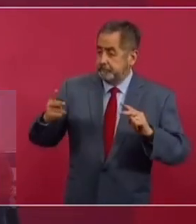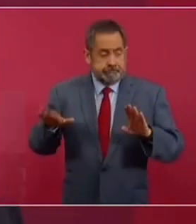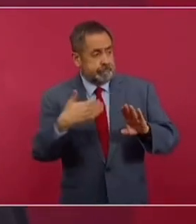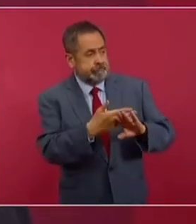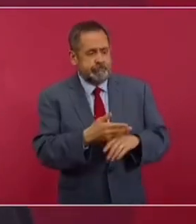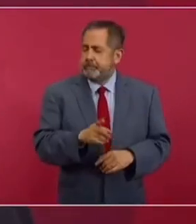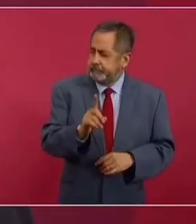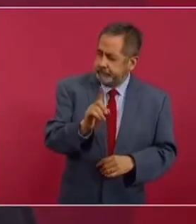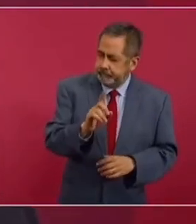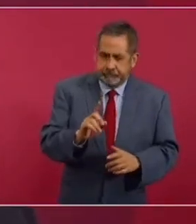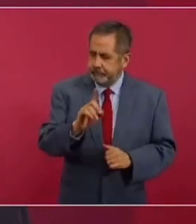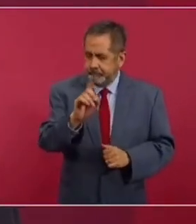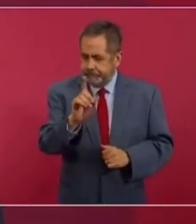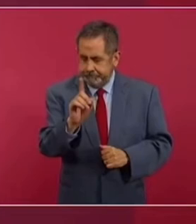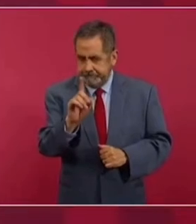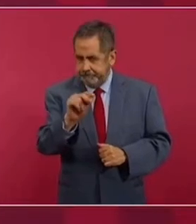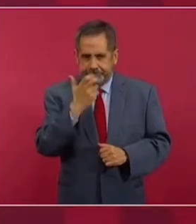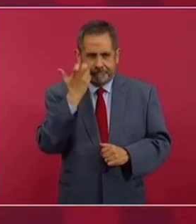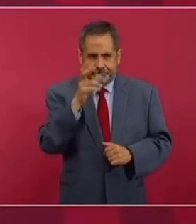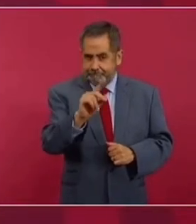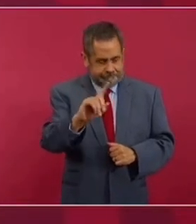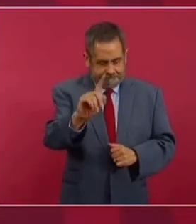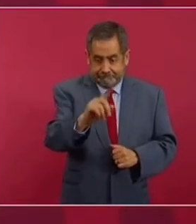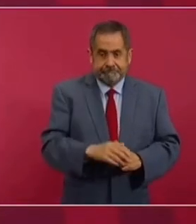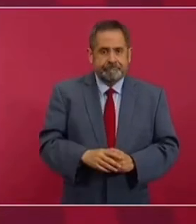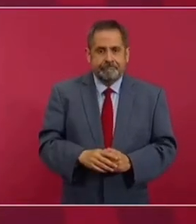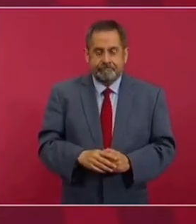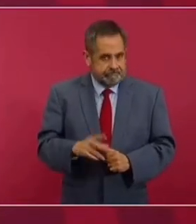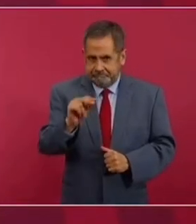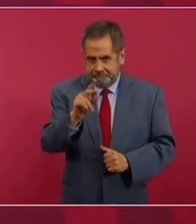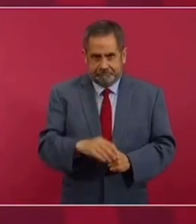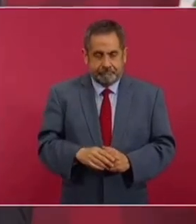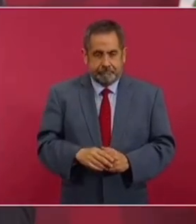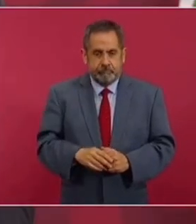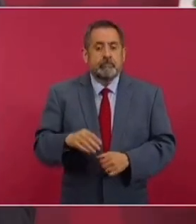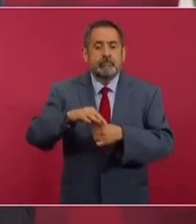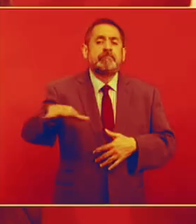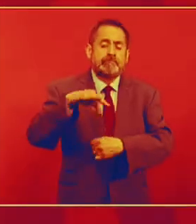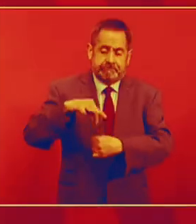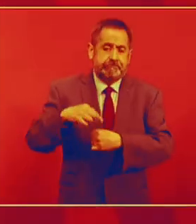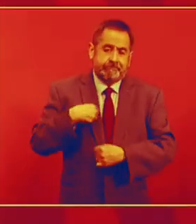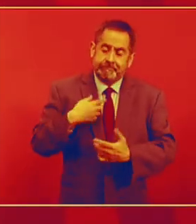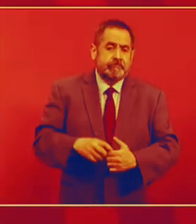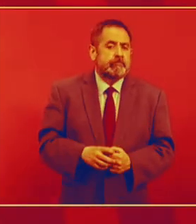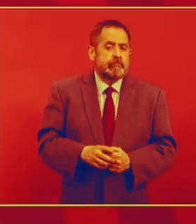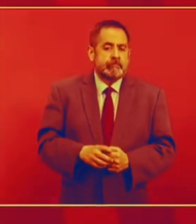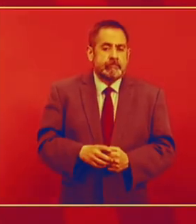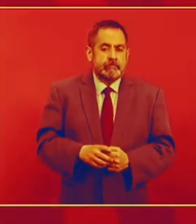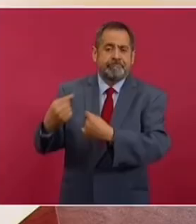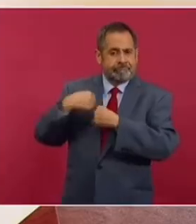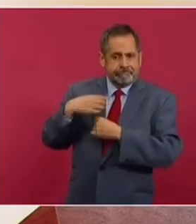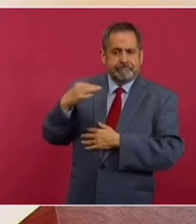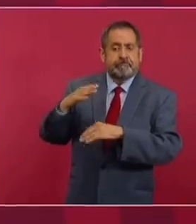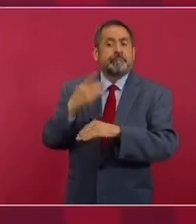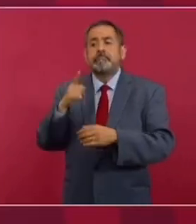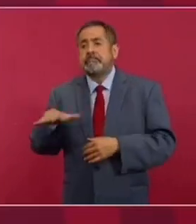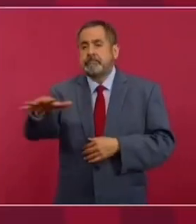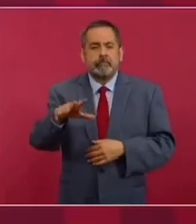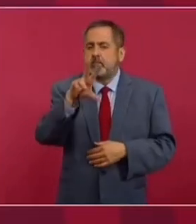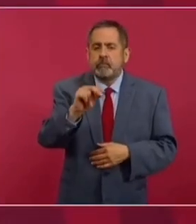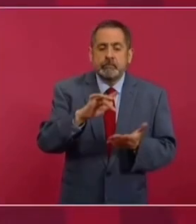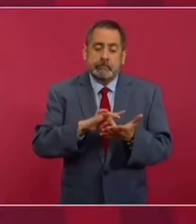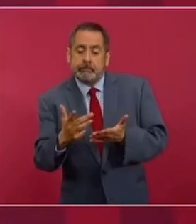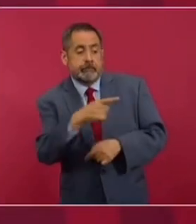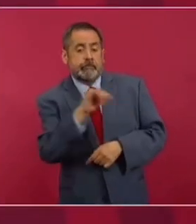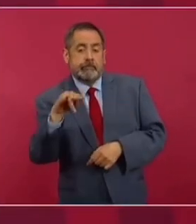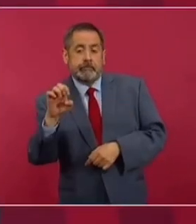llegaras a la presidencia? No es así. No. Yo estoy aquí por el pueblo, a pesar de ellos. No estoy aquí